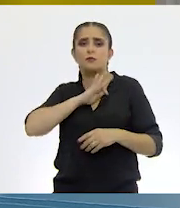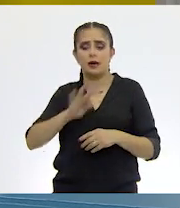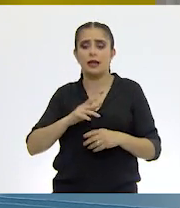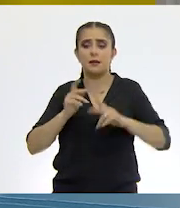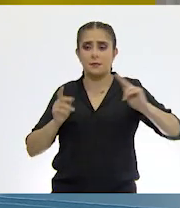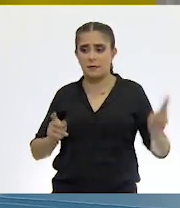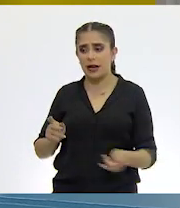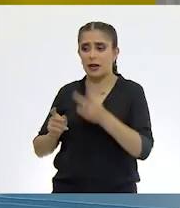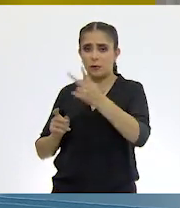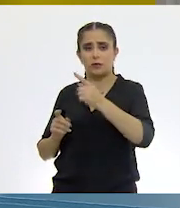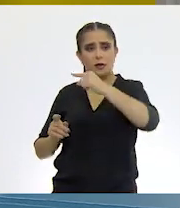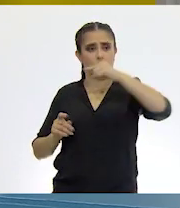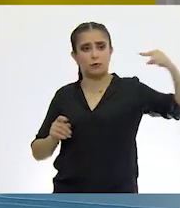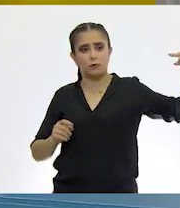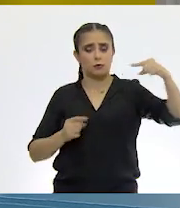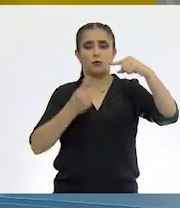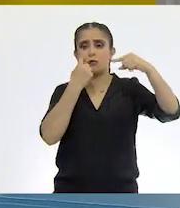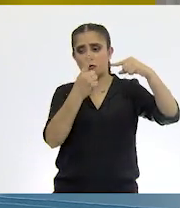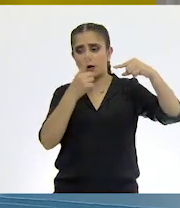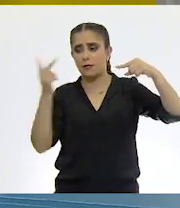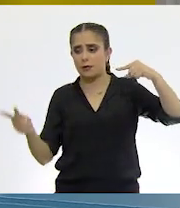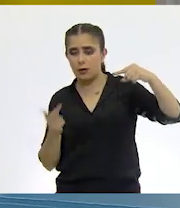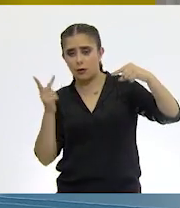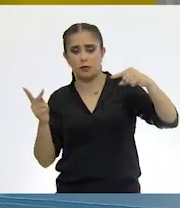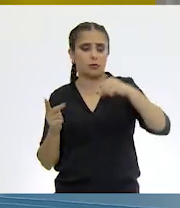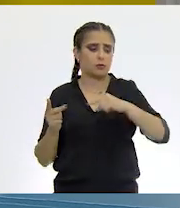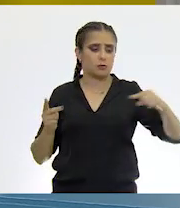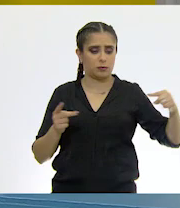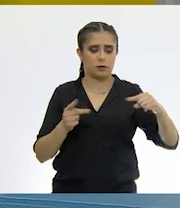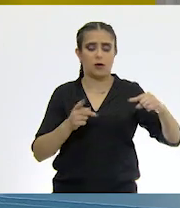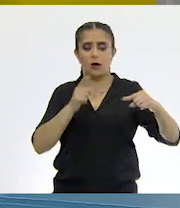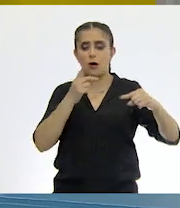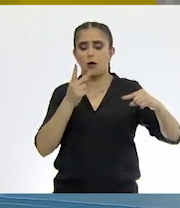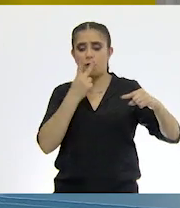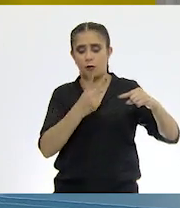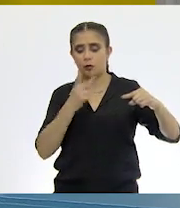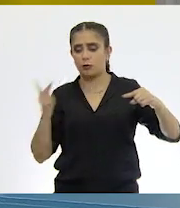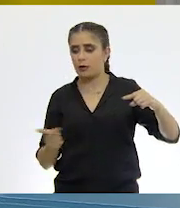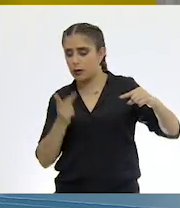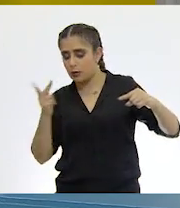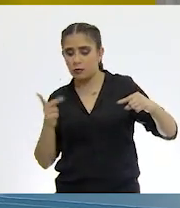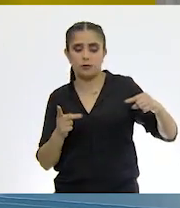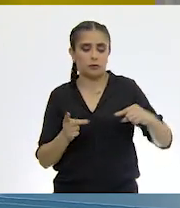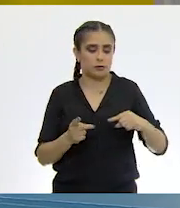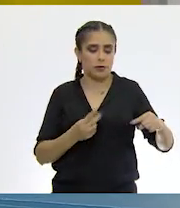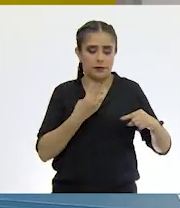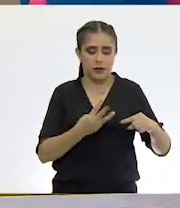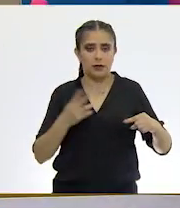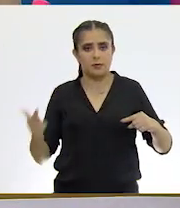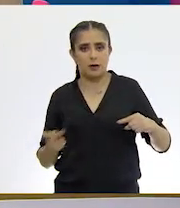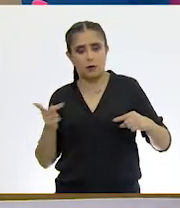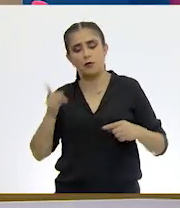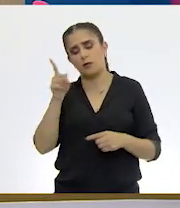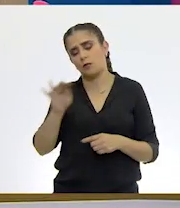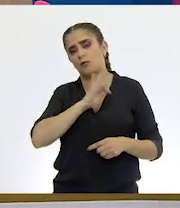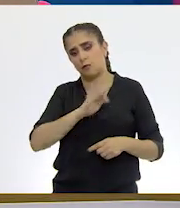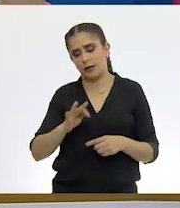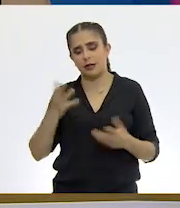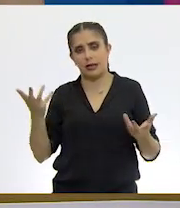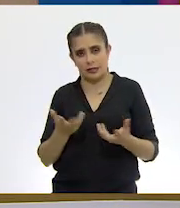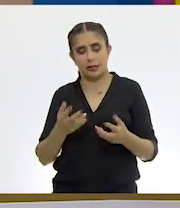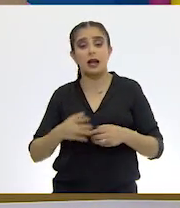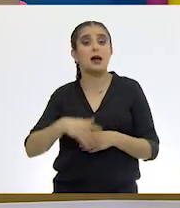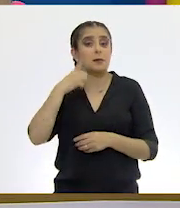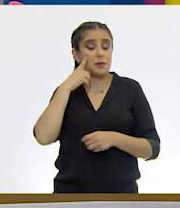tus preguntas. Vamos a hacer aquí un ejercicio muy sencillo, María. Voy a escribir aquí unas